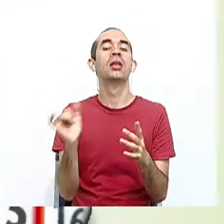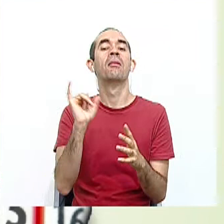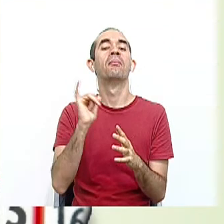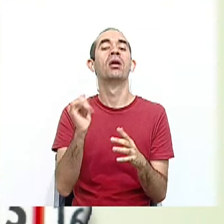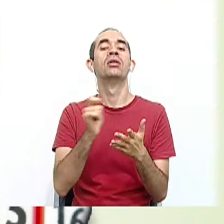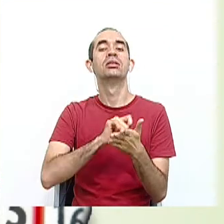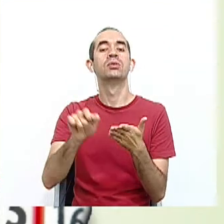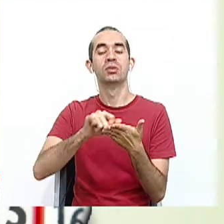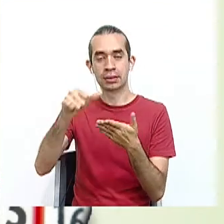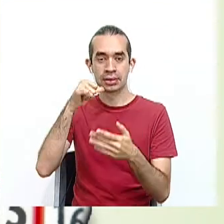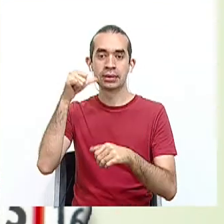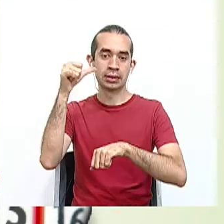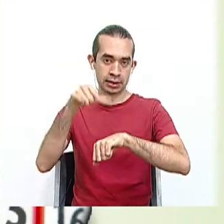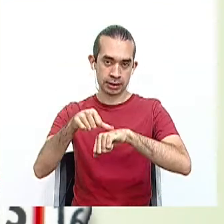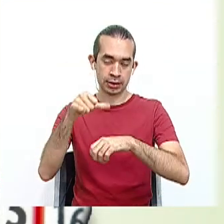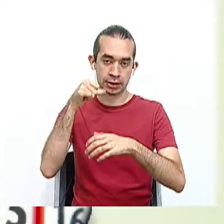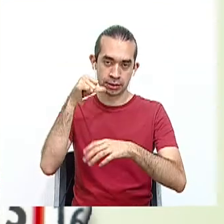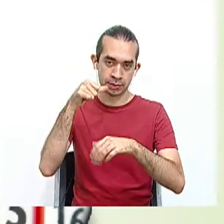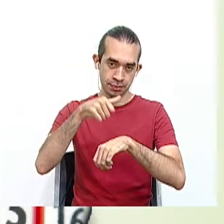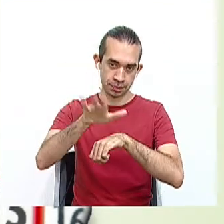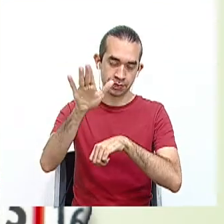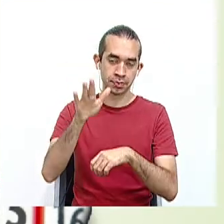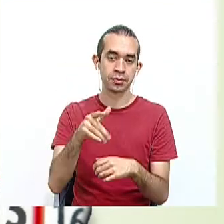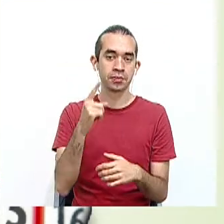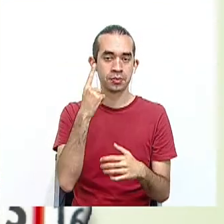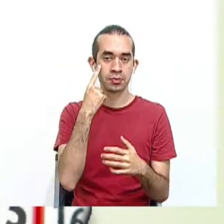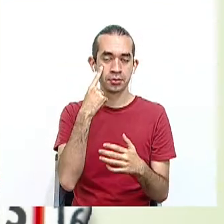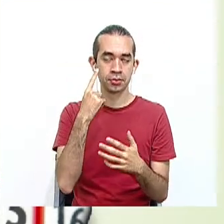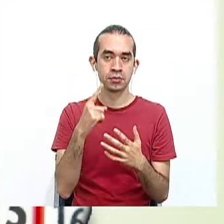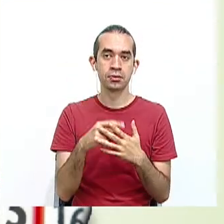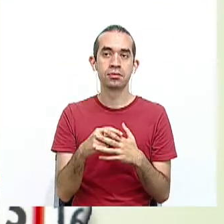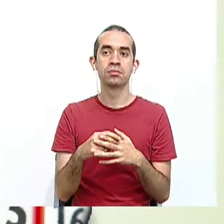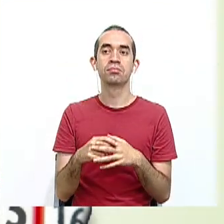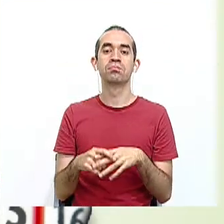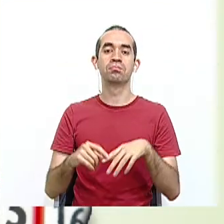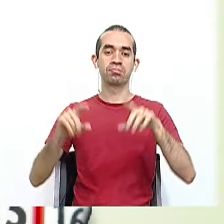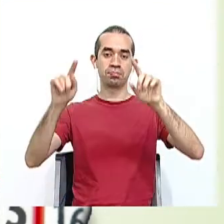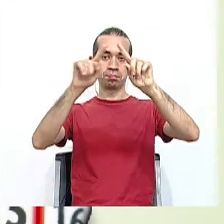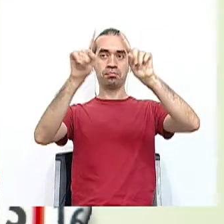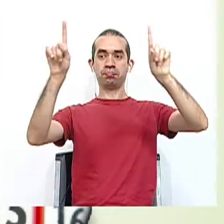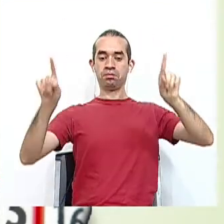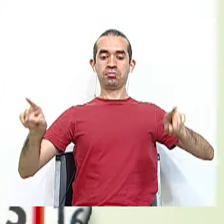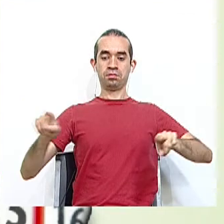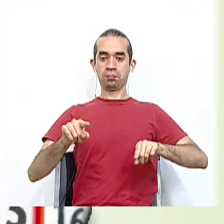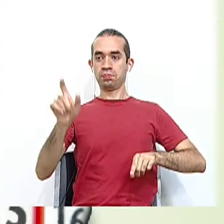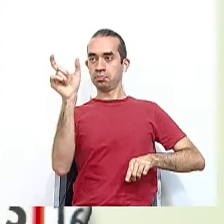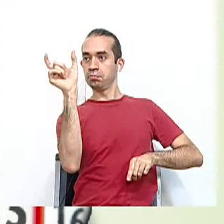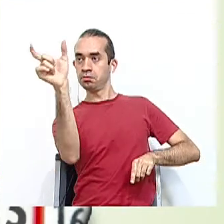carta, colocamos en el encabezado el nombre del lugar,